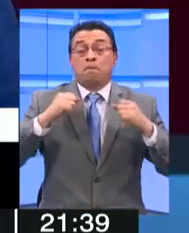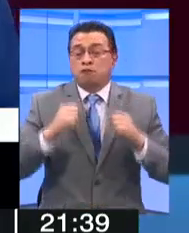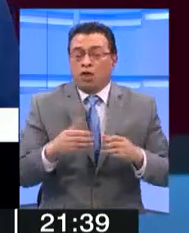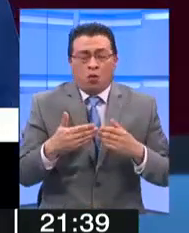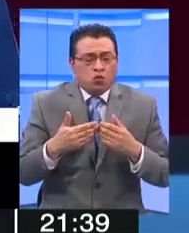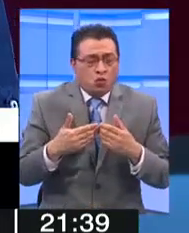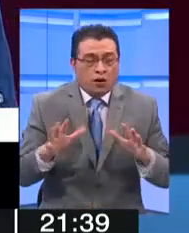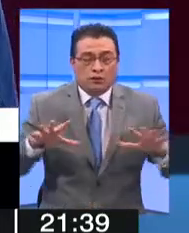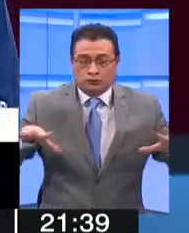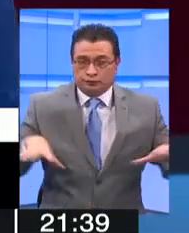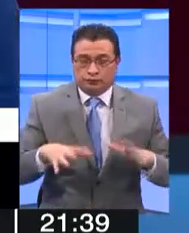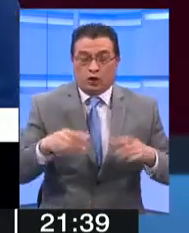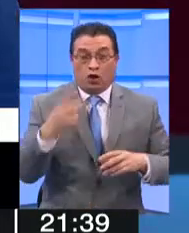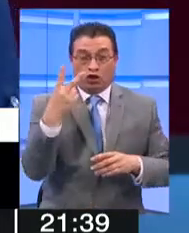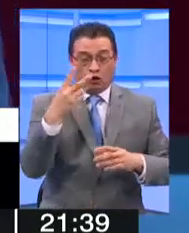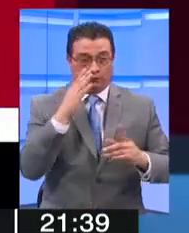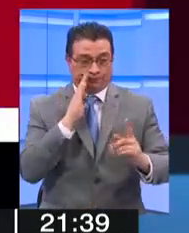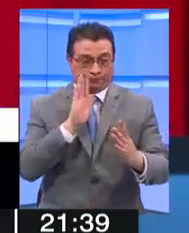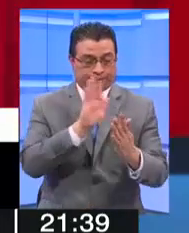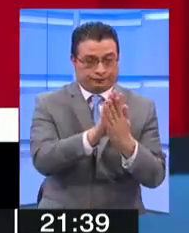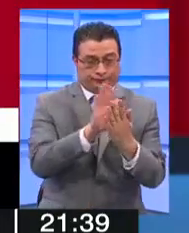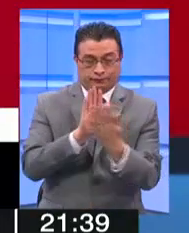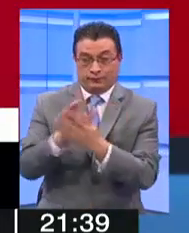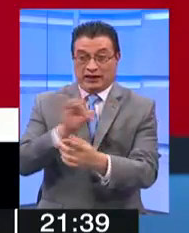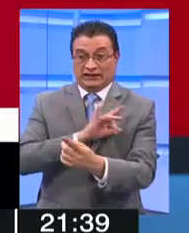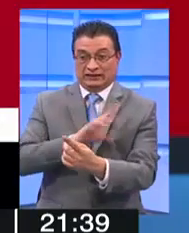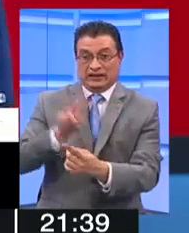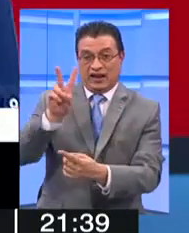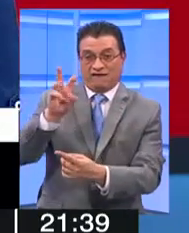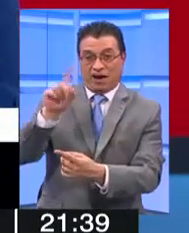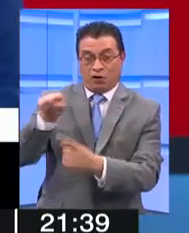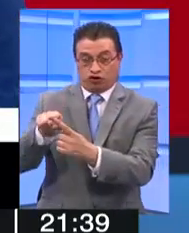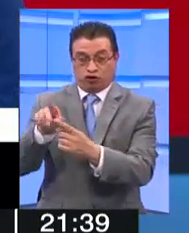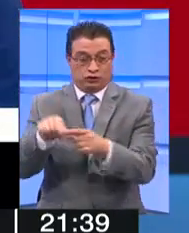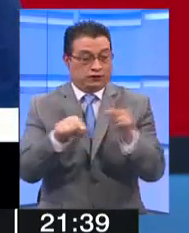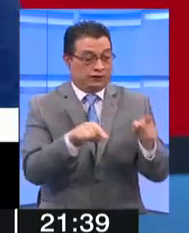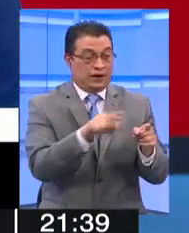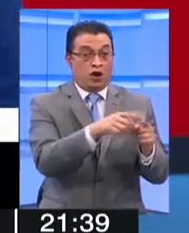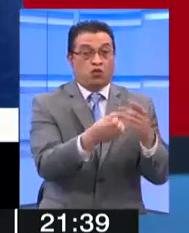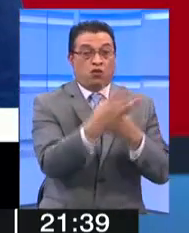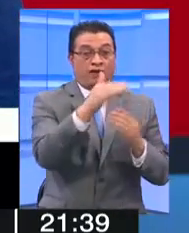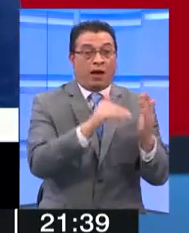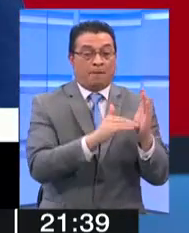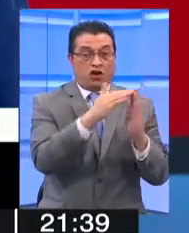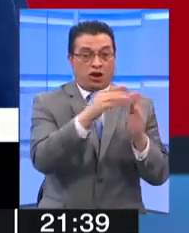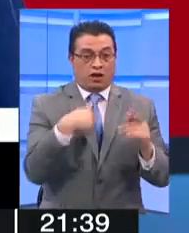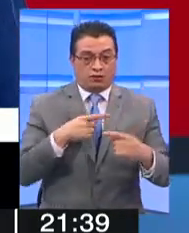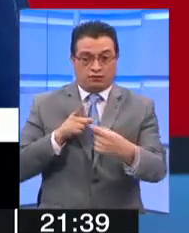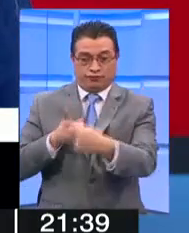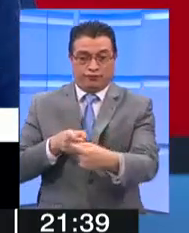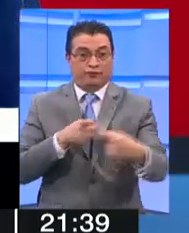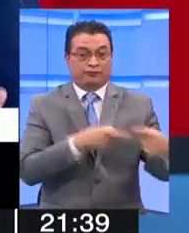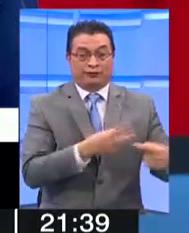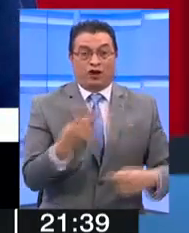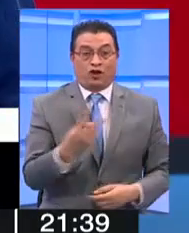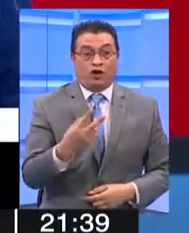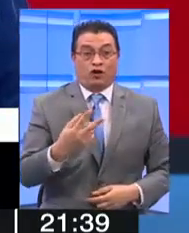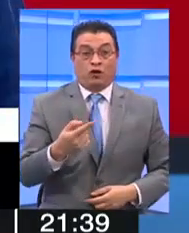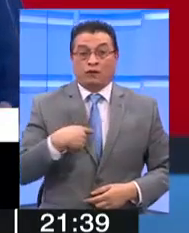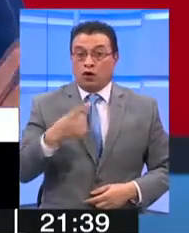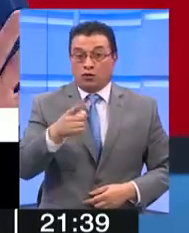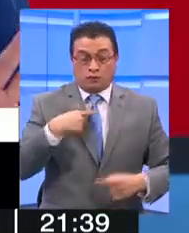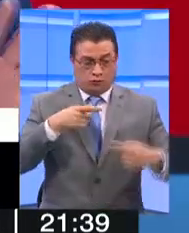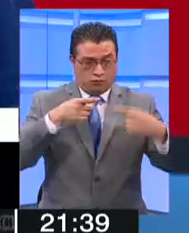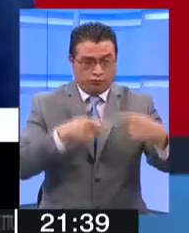vamos a competir frente a dos bloques, el bloque de Chile Vamos, ¿ya? Y el bloque de la nueva mayoría. Nuestros adversarios políticos, yo al menos no los